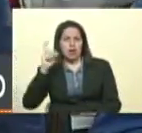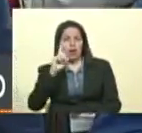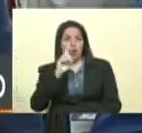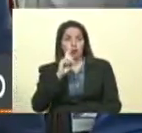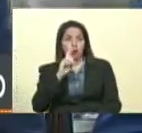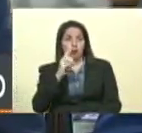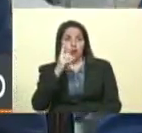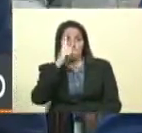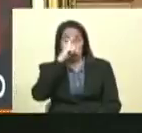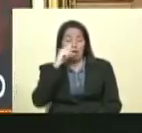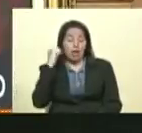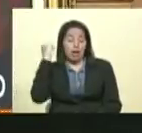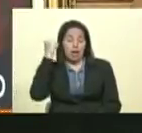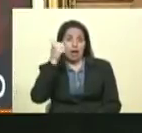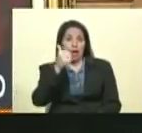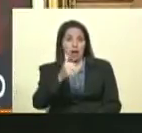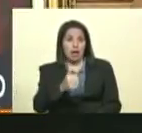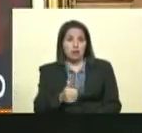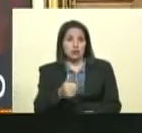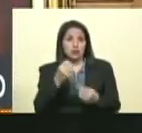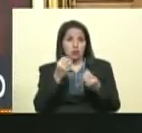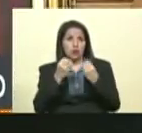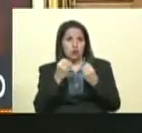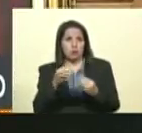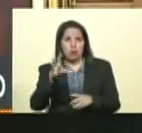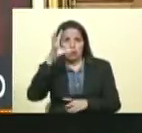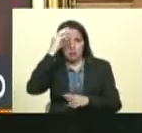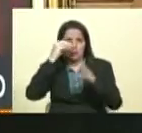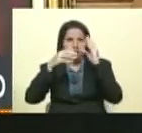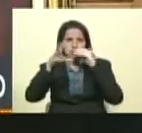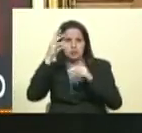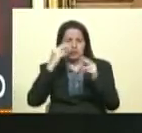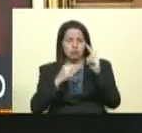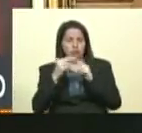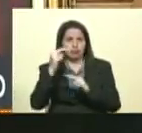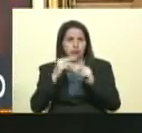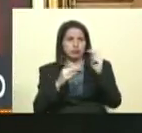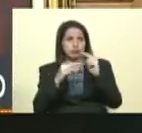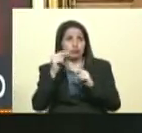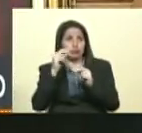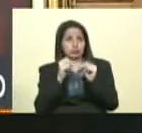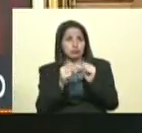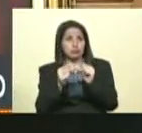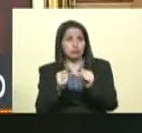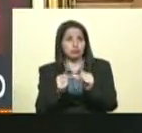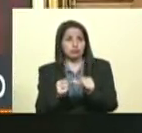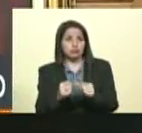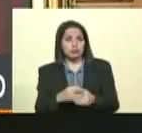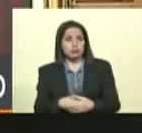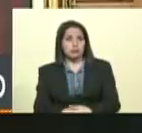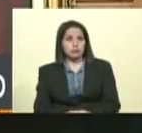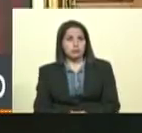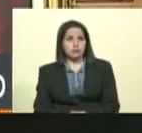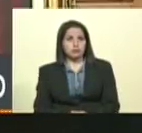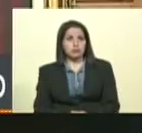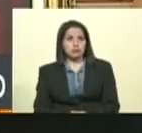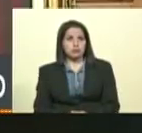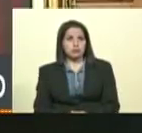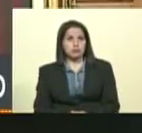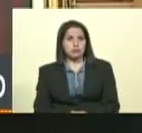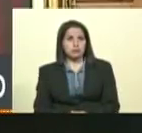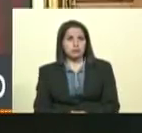Todos estos años han valido la pena para el aprendizaje y la construcción, y hay que continuar en esa línea de crear lo nuevo,